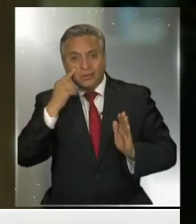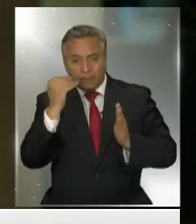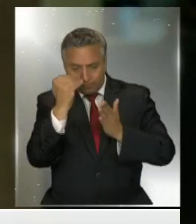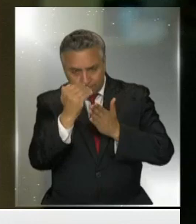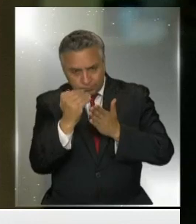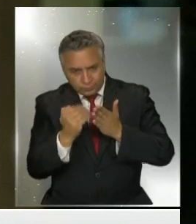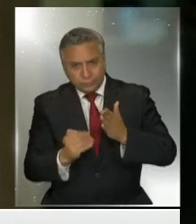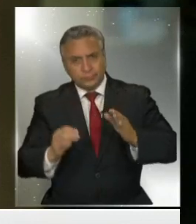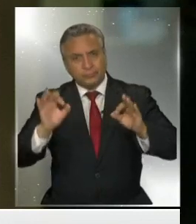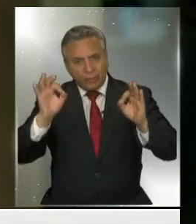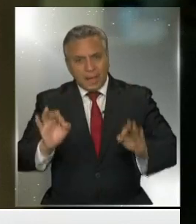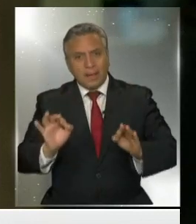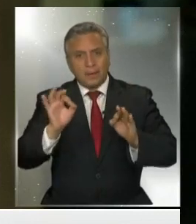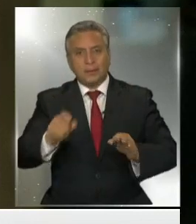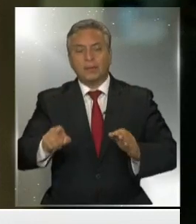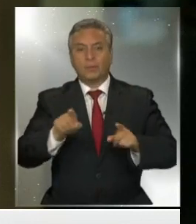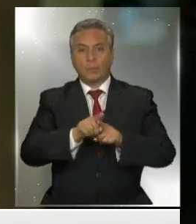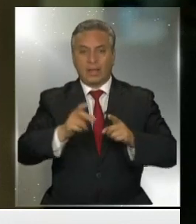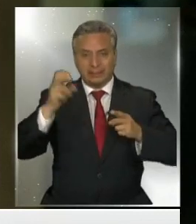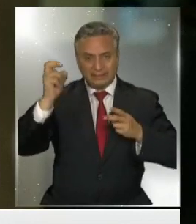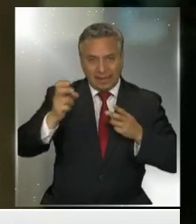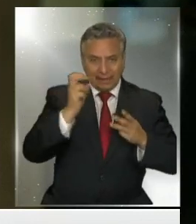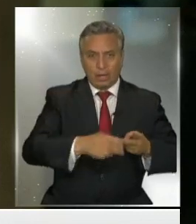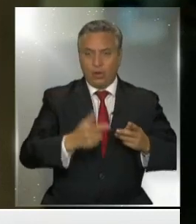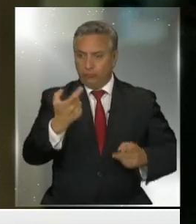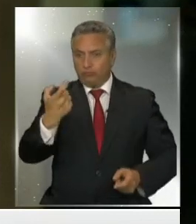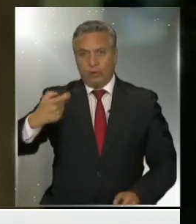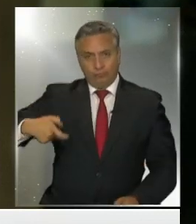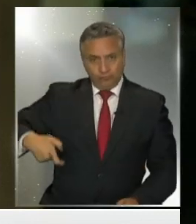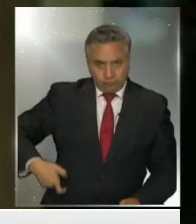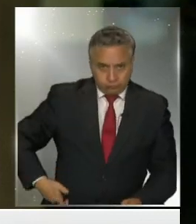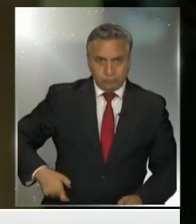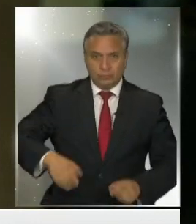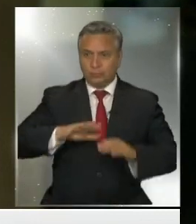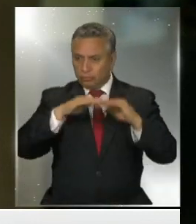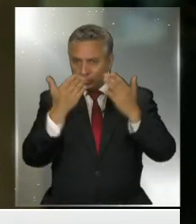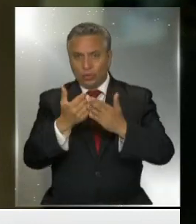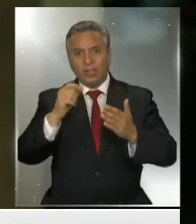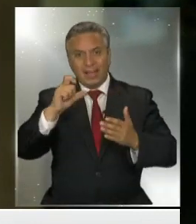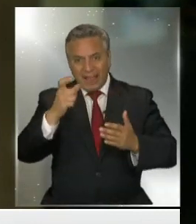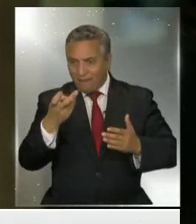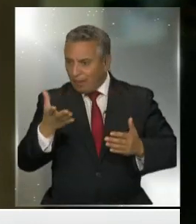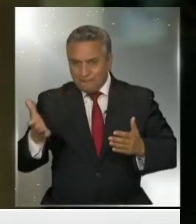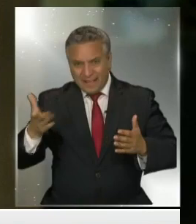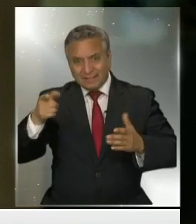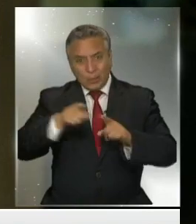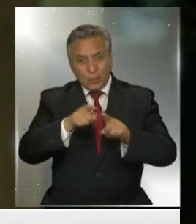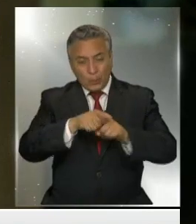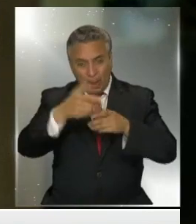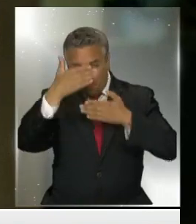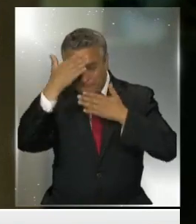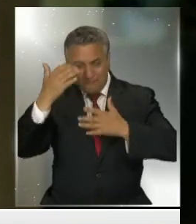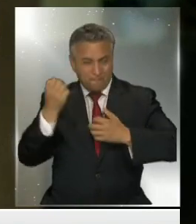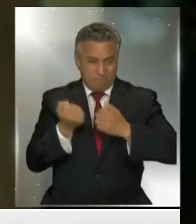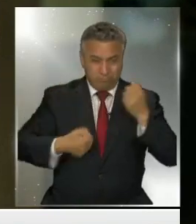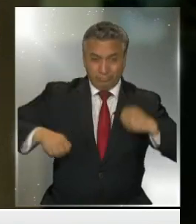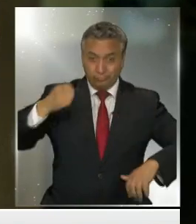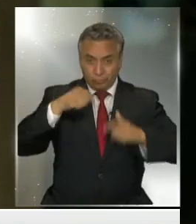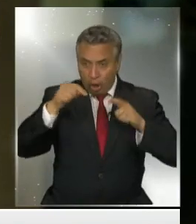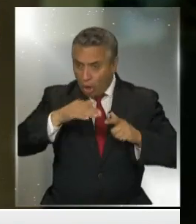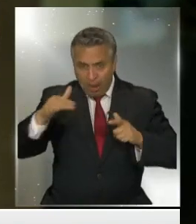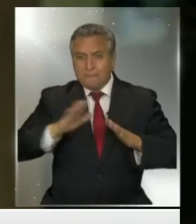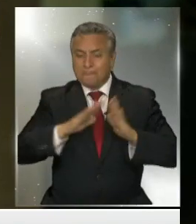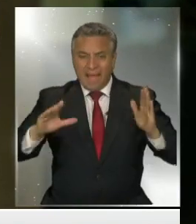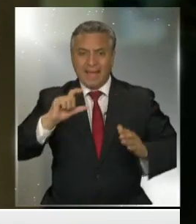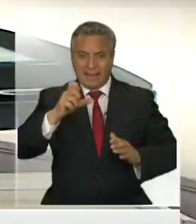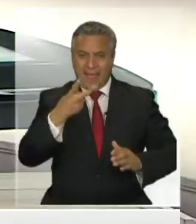adecuadamente los delitos de saqueo del porte de armas y poder agravar todas las conductas fantásticas que hemos visto no ser durante estos días de la